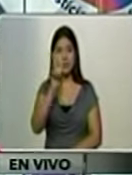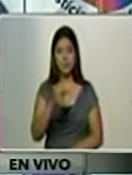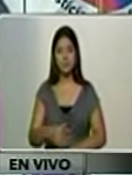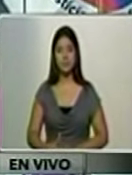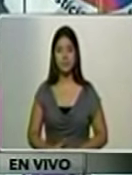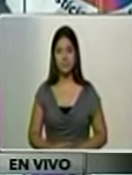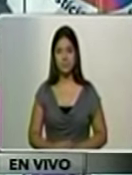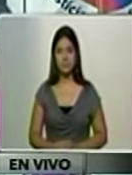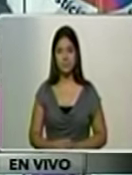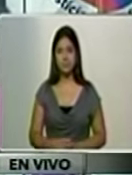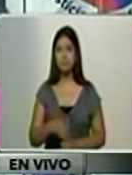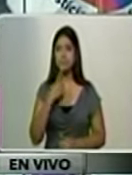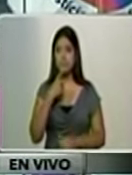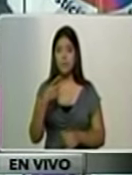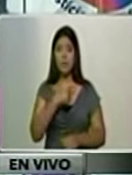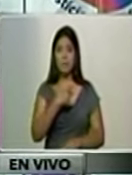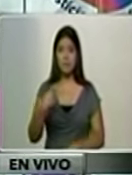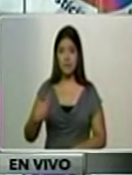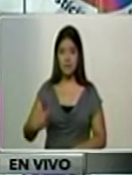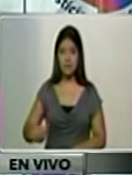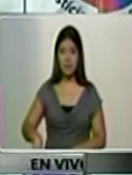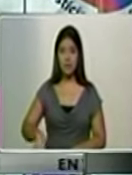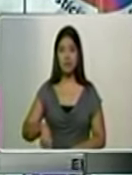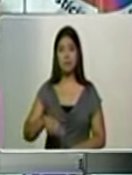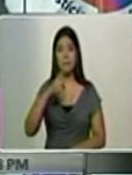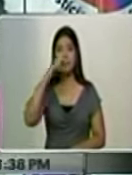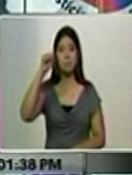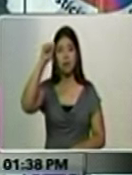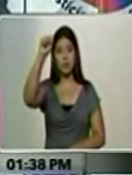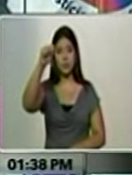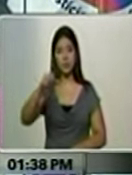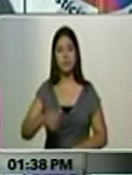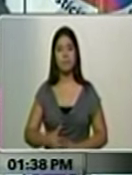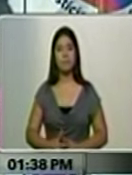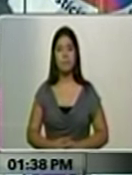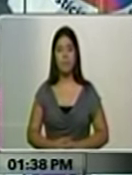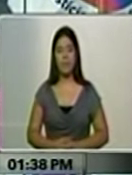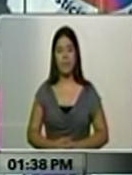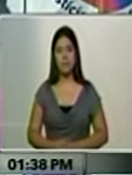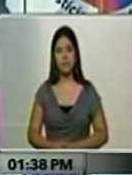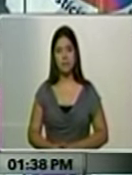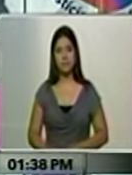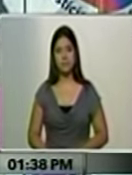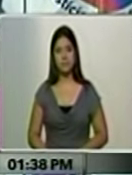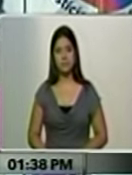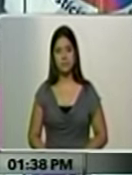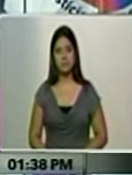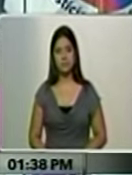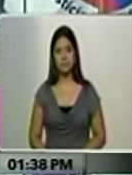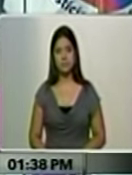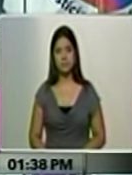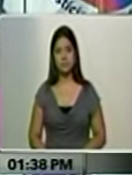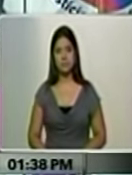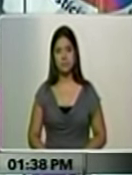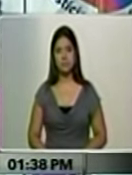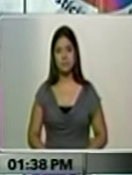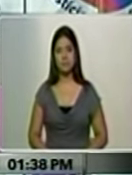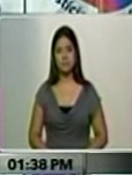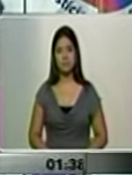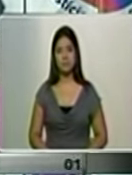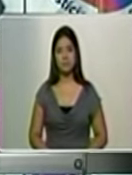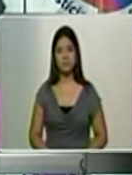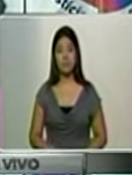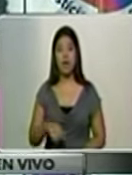presidente Nicolás Maduro, comandante en jefe de la Fuerza Armada Nacional, en el día de ayer. Me ha